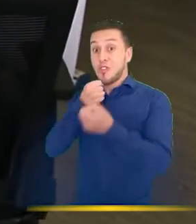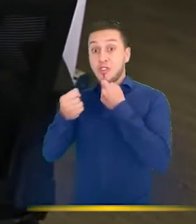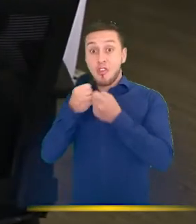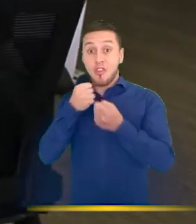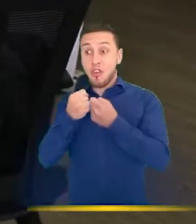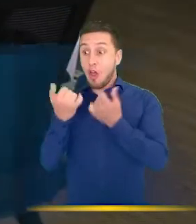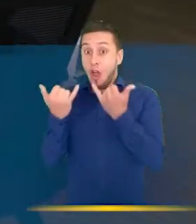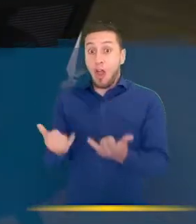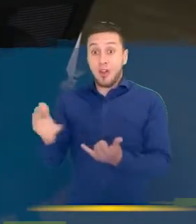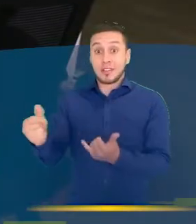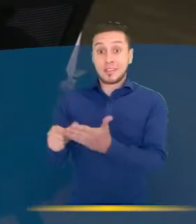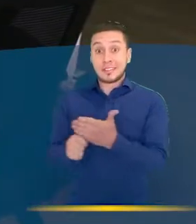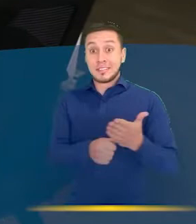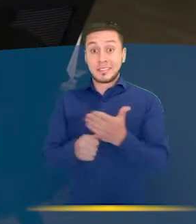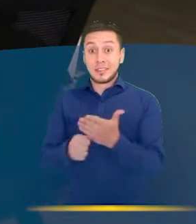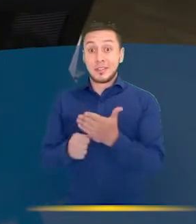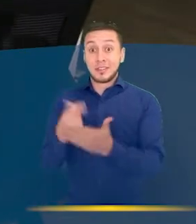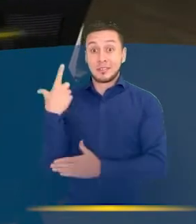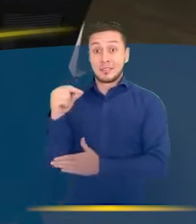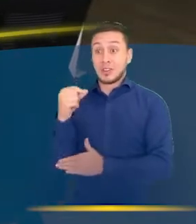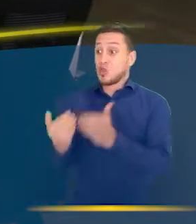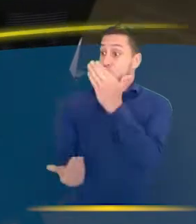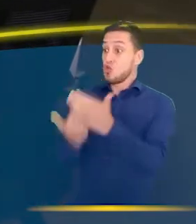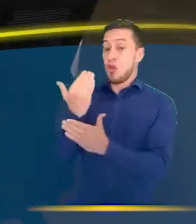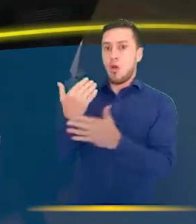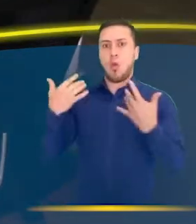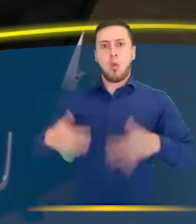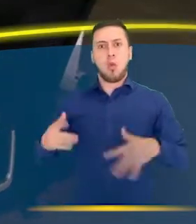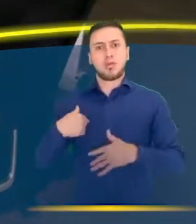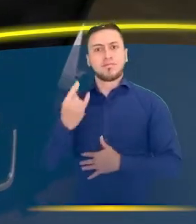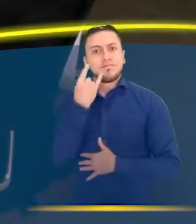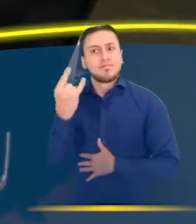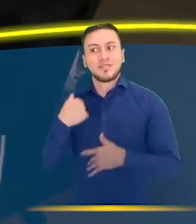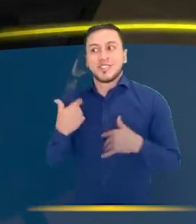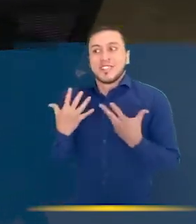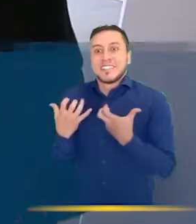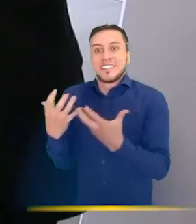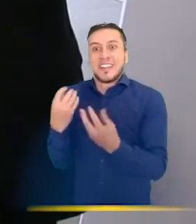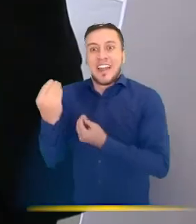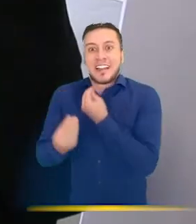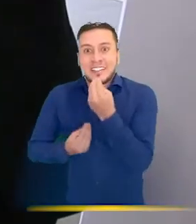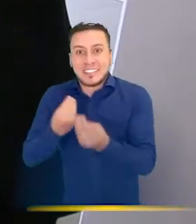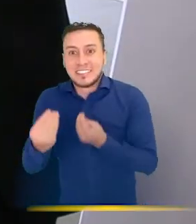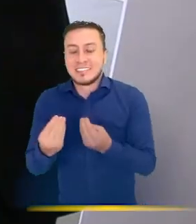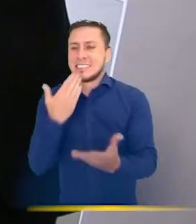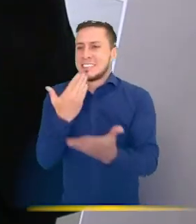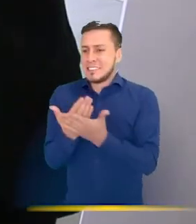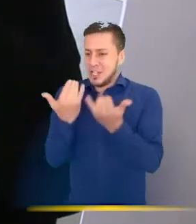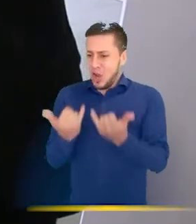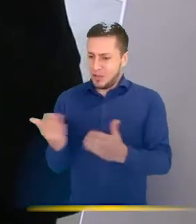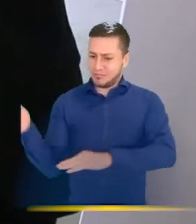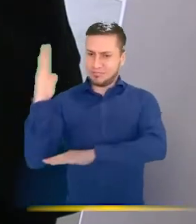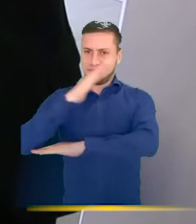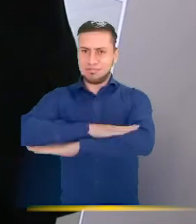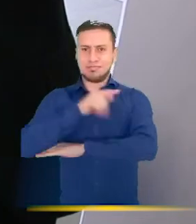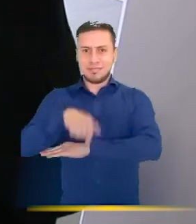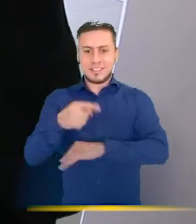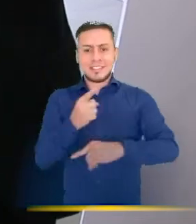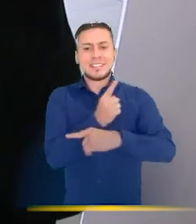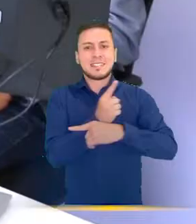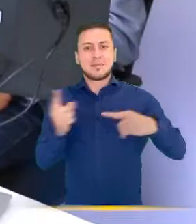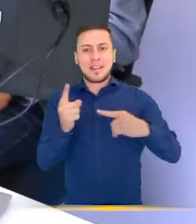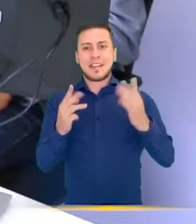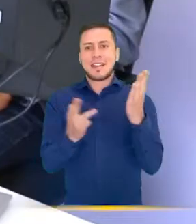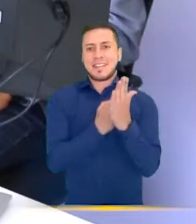desde que escuché la noticia de que tendríamos una nueva cédula digital, siempre me llamó la atención. Decía, ¿cuándo lo voy a hacer? ¿Cuándo lo voy a hacer? Hoy, gracias a esta jornada aquí en la